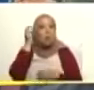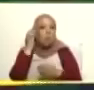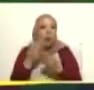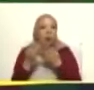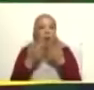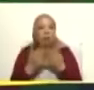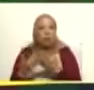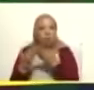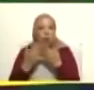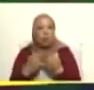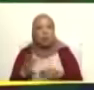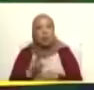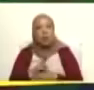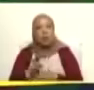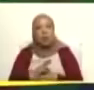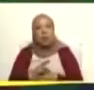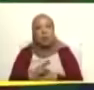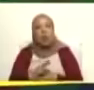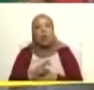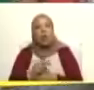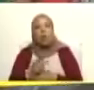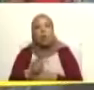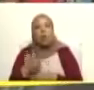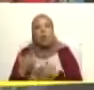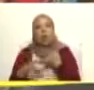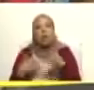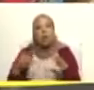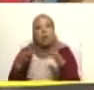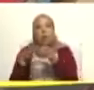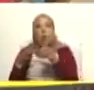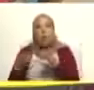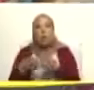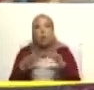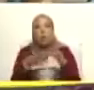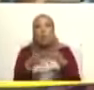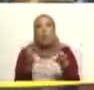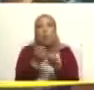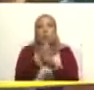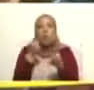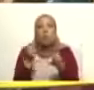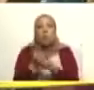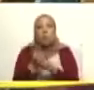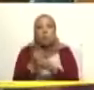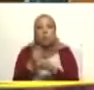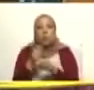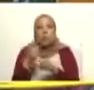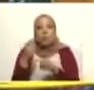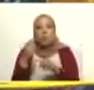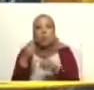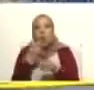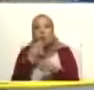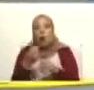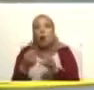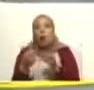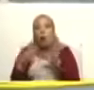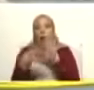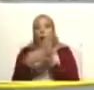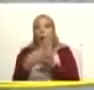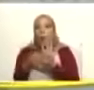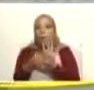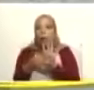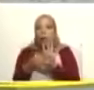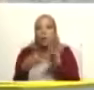a usted en directo, en las máquinas, han hecho realmente... una herradura, han simulado una herradura